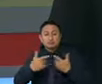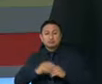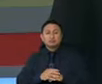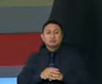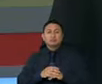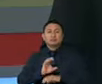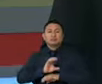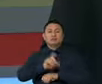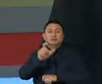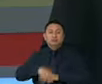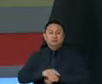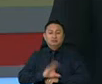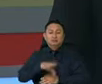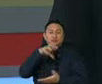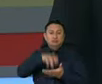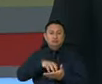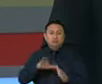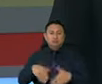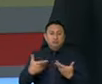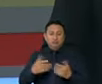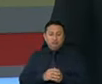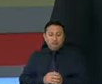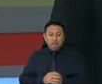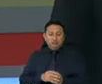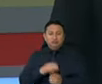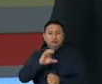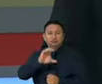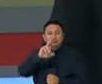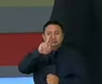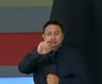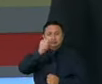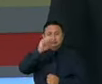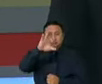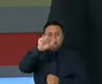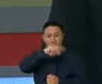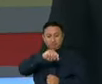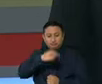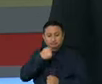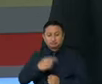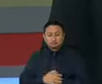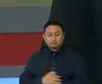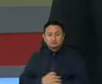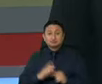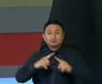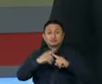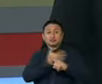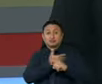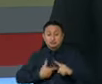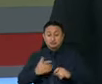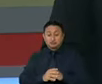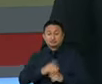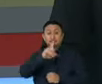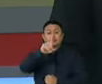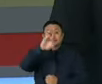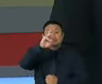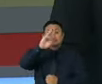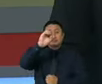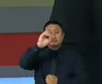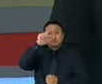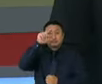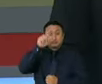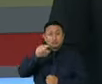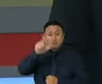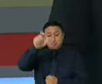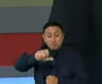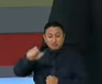la optimización del Estado, Santiago Cuesta aseguró que el expresidente Rafael Correa dejó 160.000 personas con